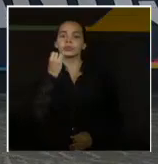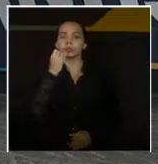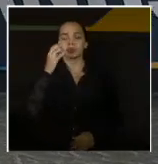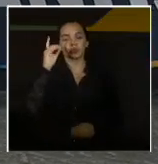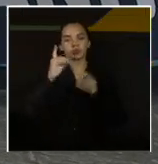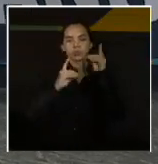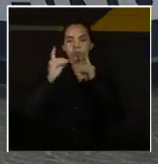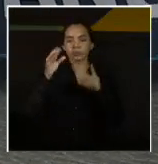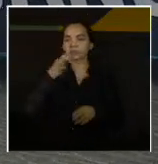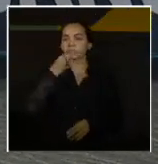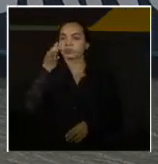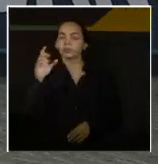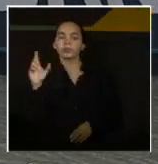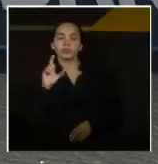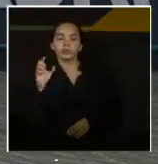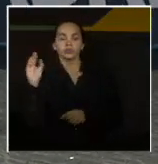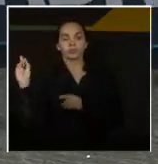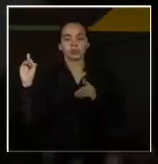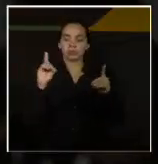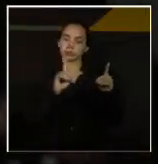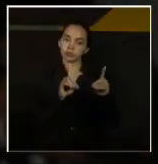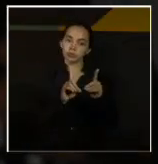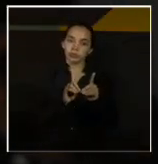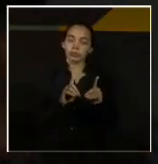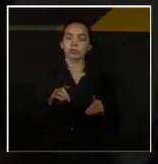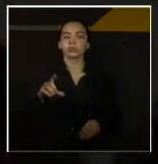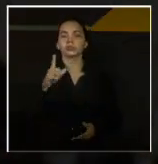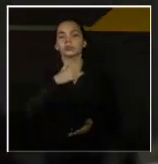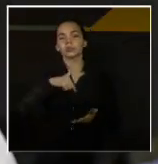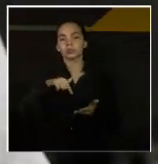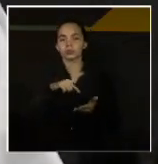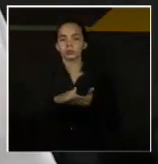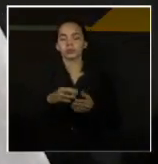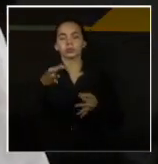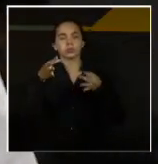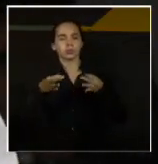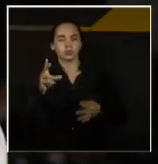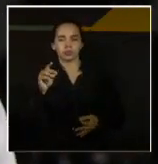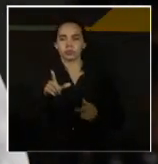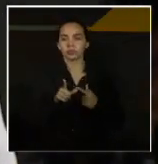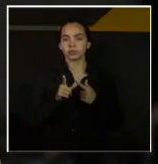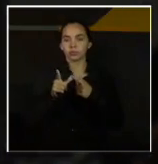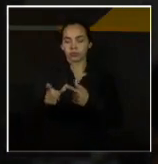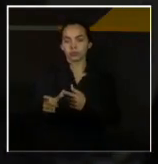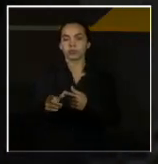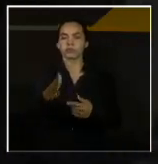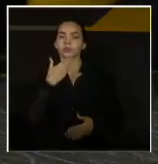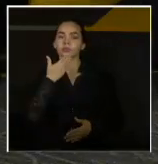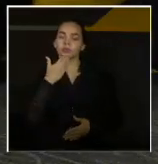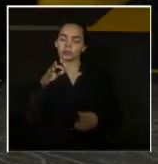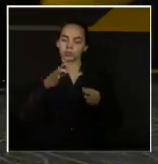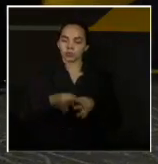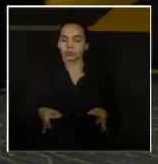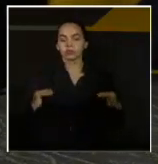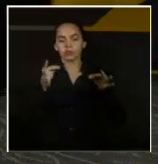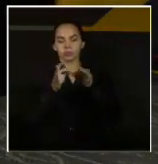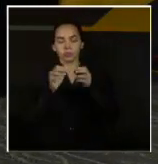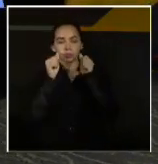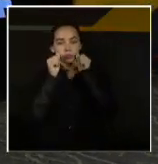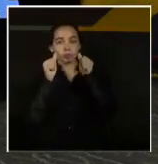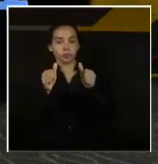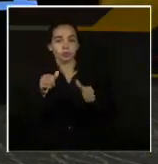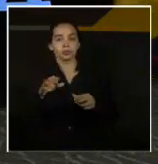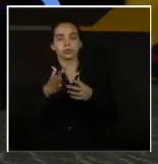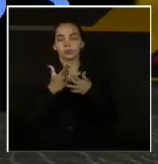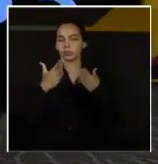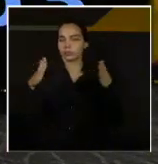ciudadanos es que cuando acuden a los órganos de procuración de justicia, no se lleva a cabo de manera eficiente una atención a la